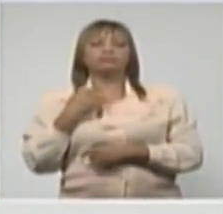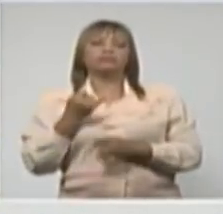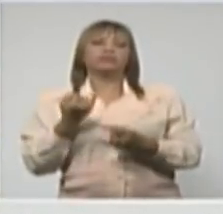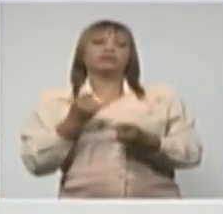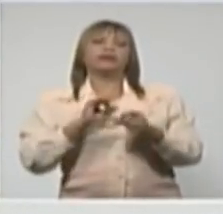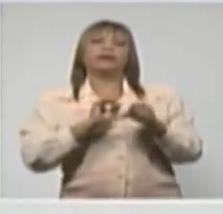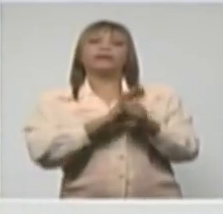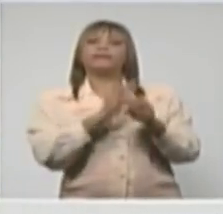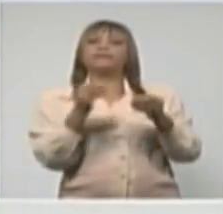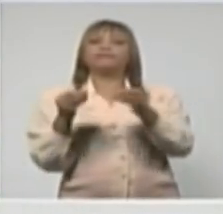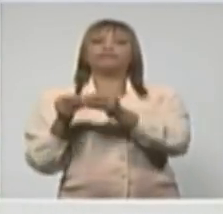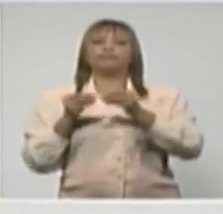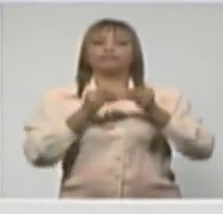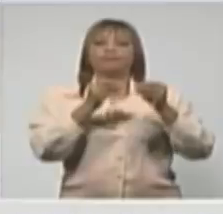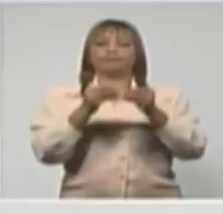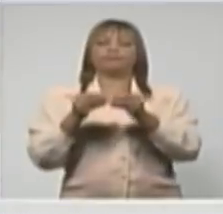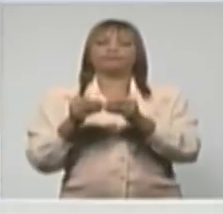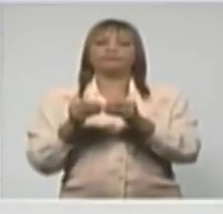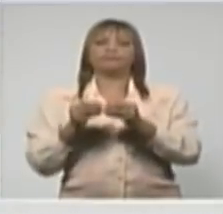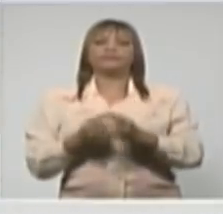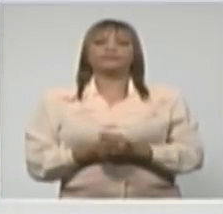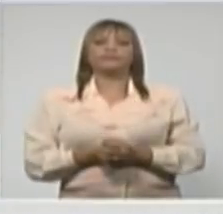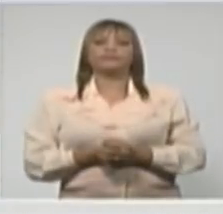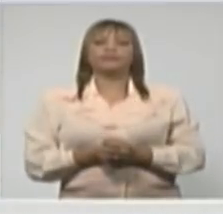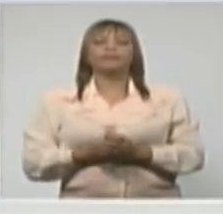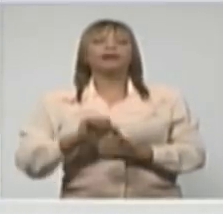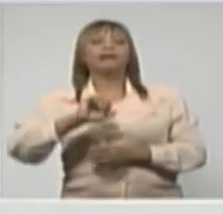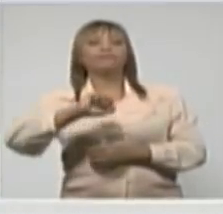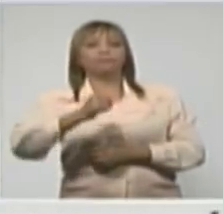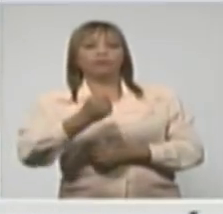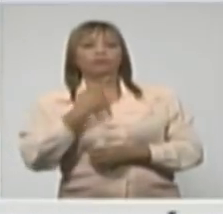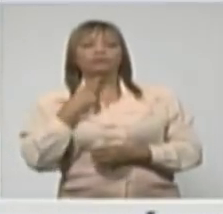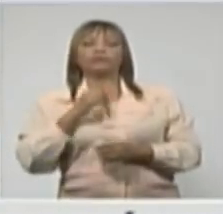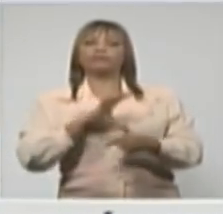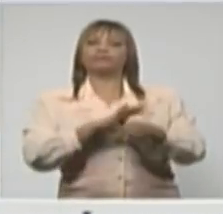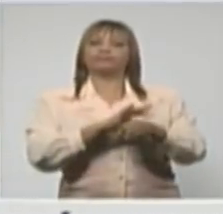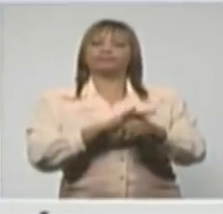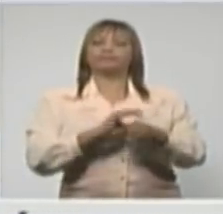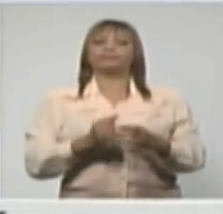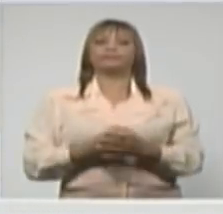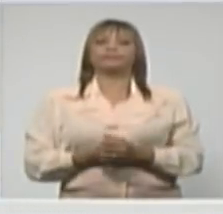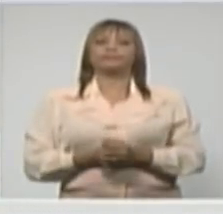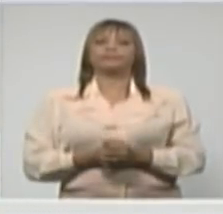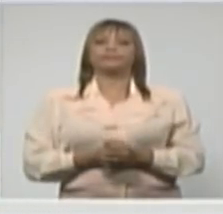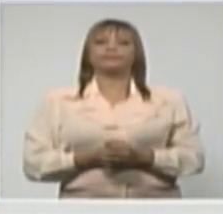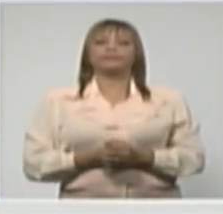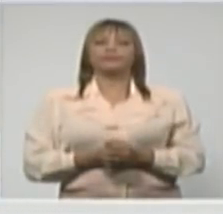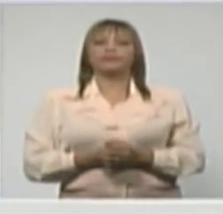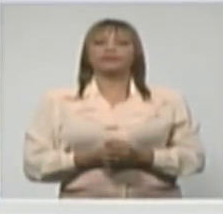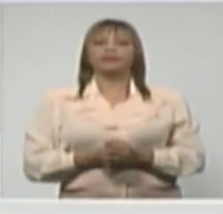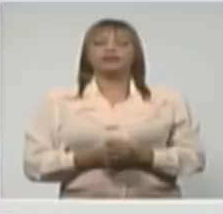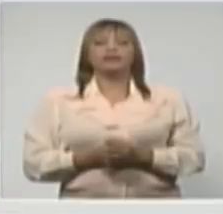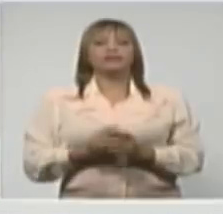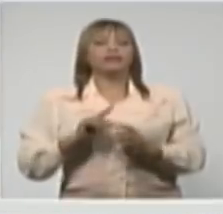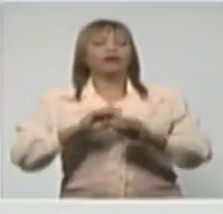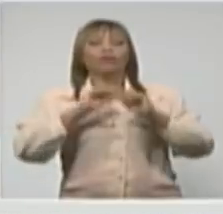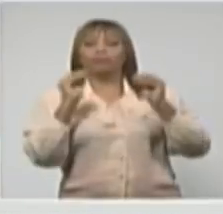valor epidemiológico para el control de la enfermedad. Y con este del día de ayer pues se acumulan